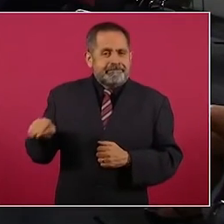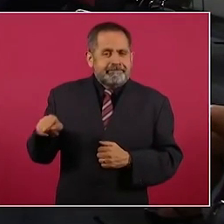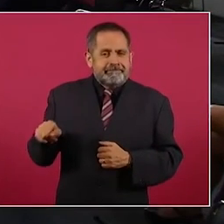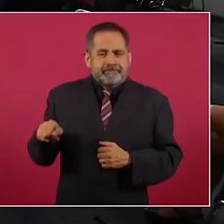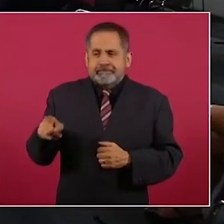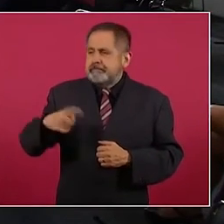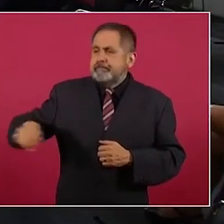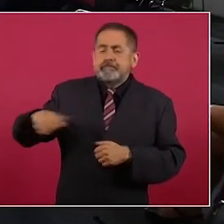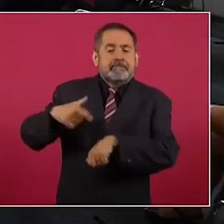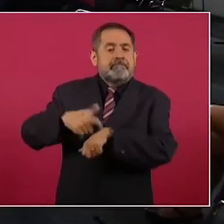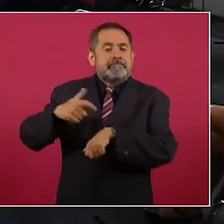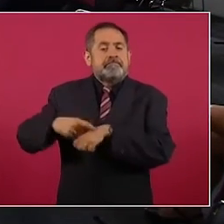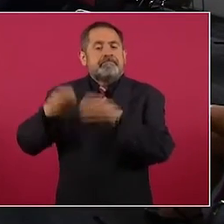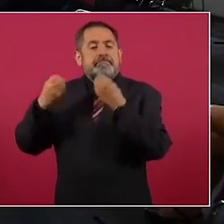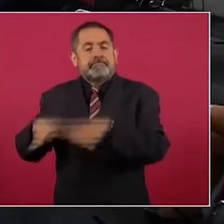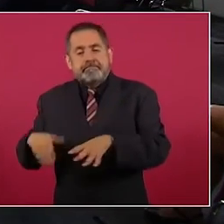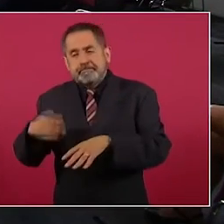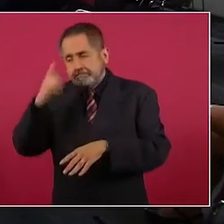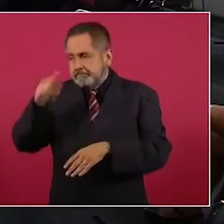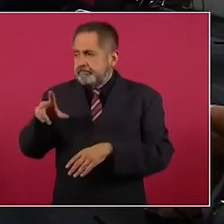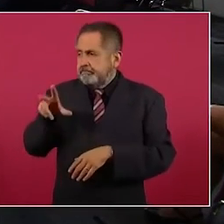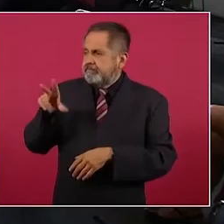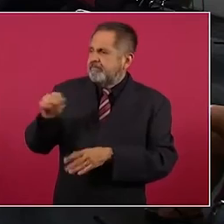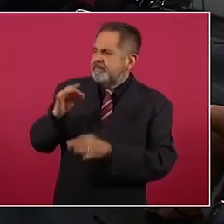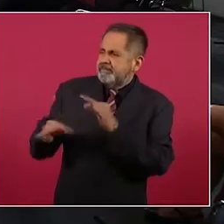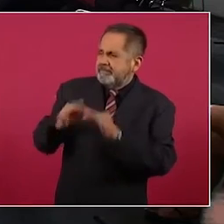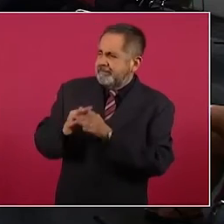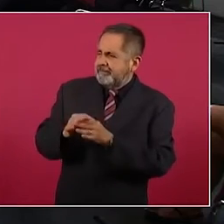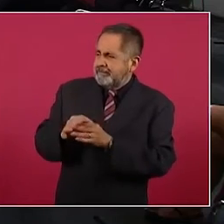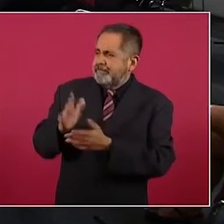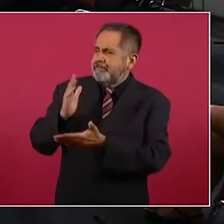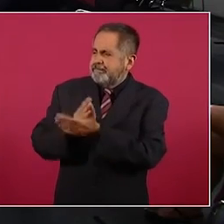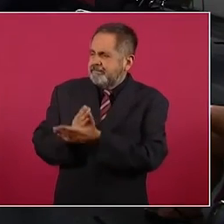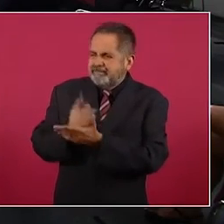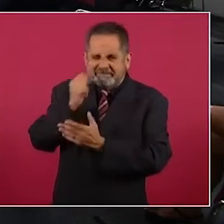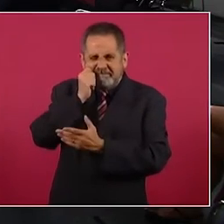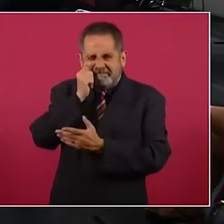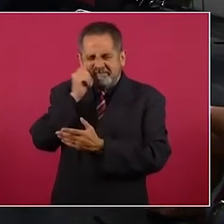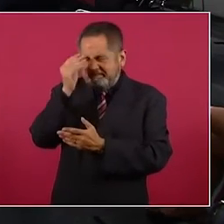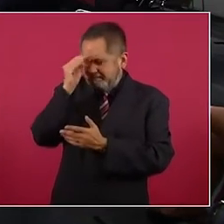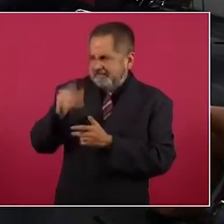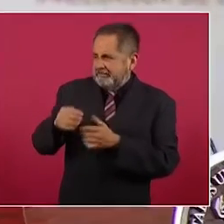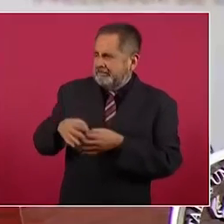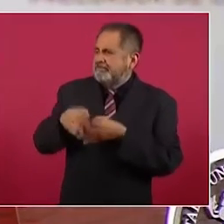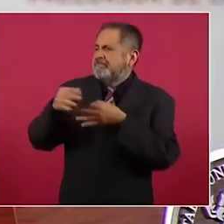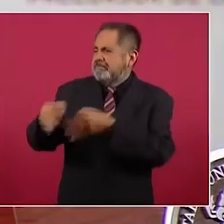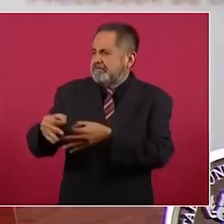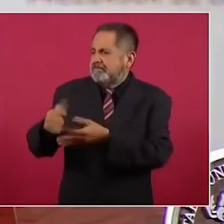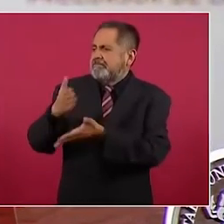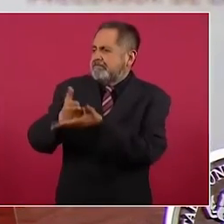que perdiéramos tiempo, para que no cumpliéramos, para hacernos quedar mal.